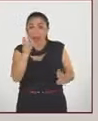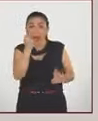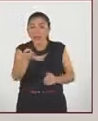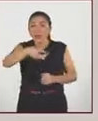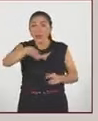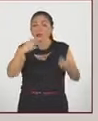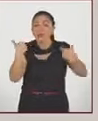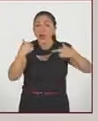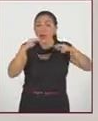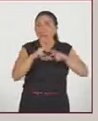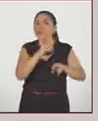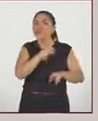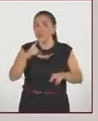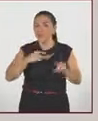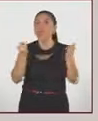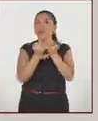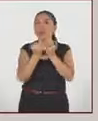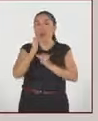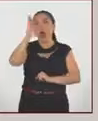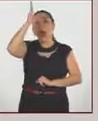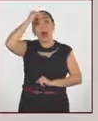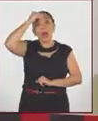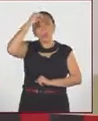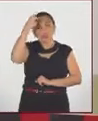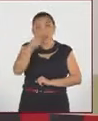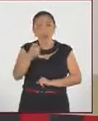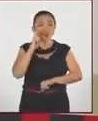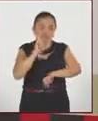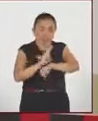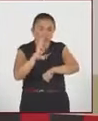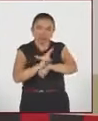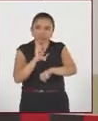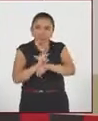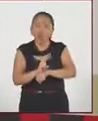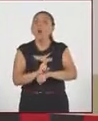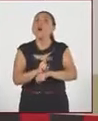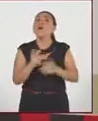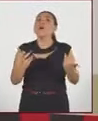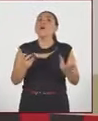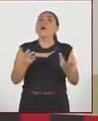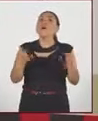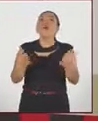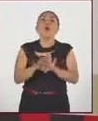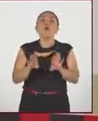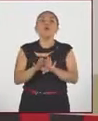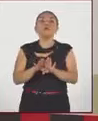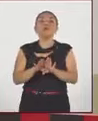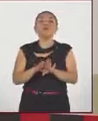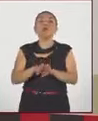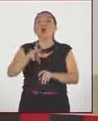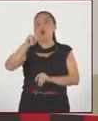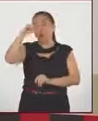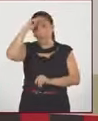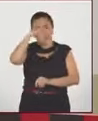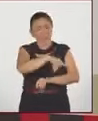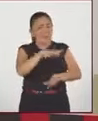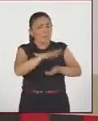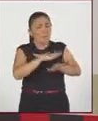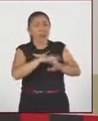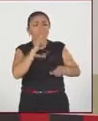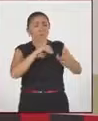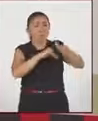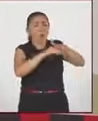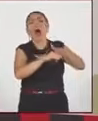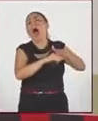debe de formar parte de la vigilancia, ¿no? Es decir, que no decir, chin, tiene el pie plano, sino, mira,